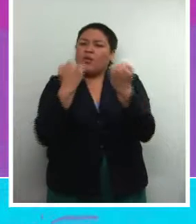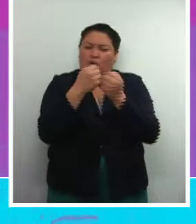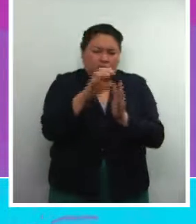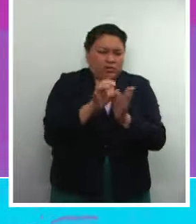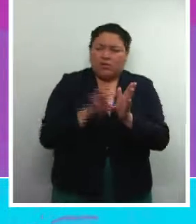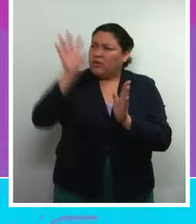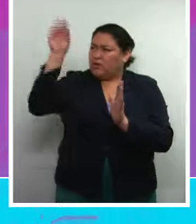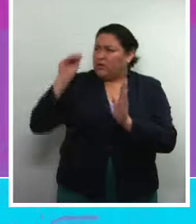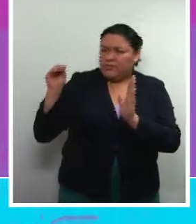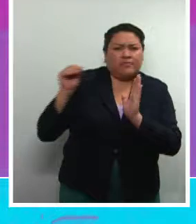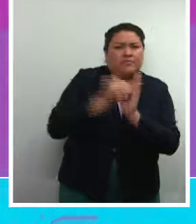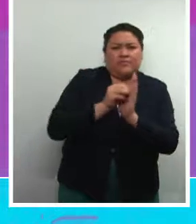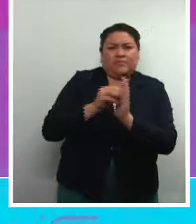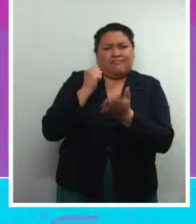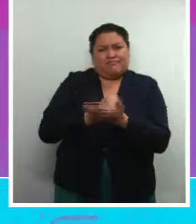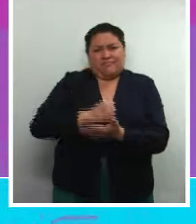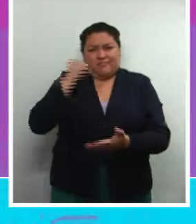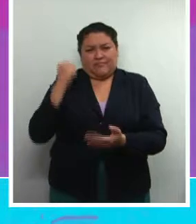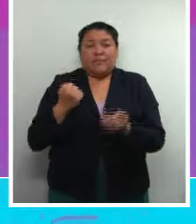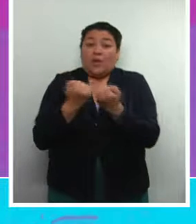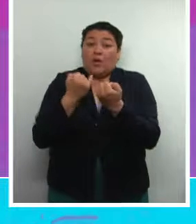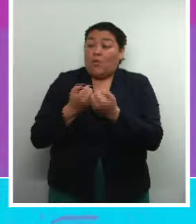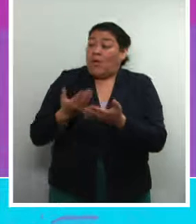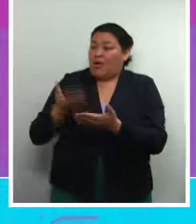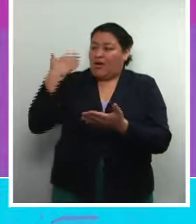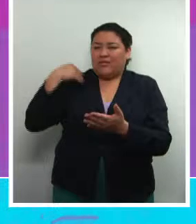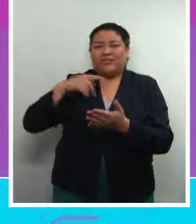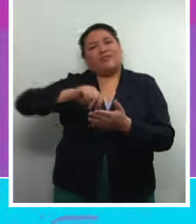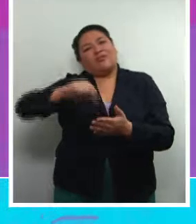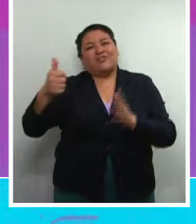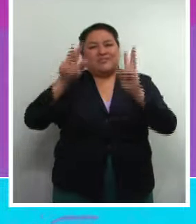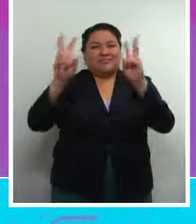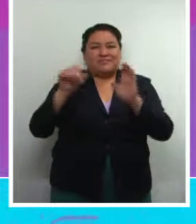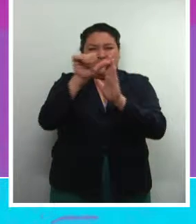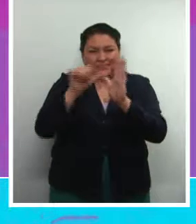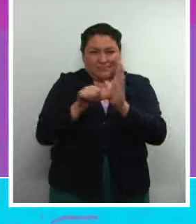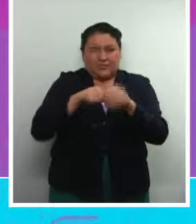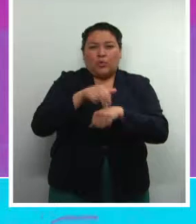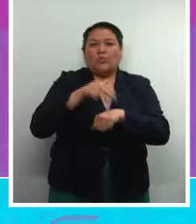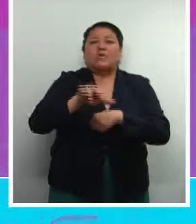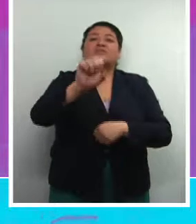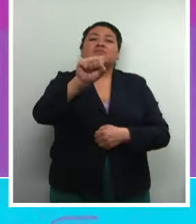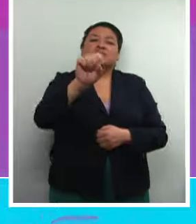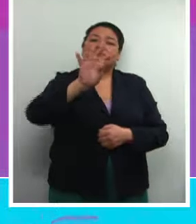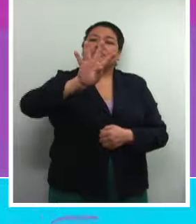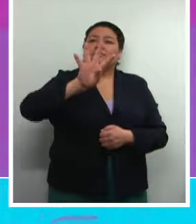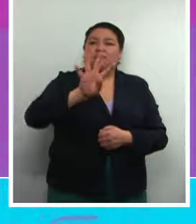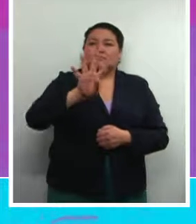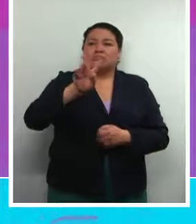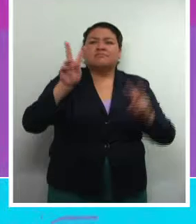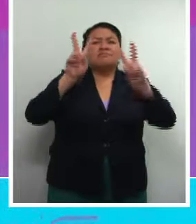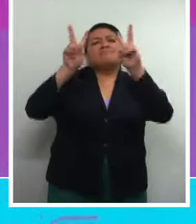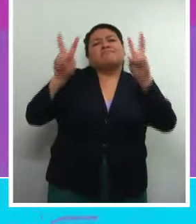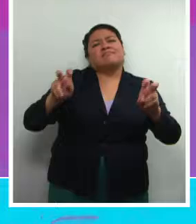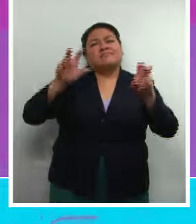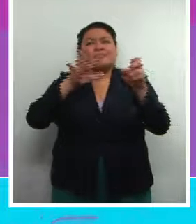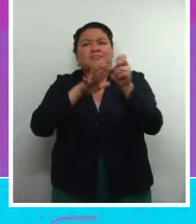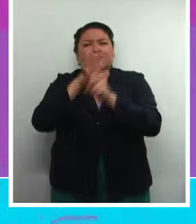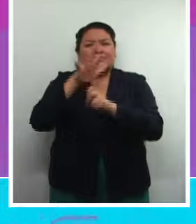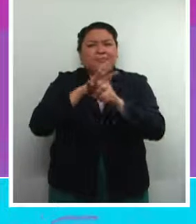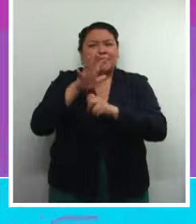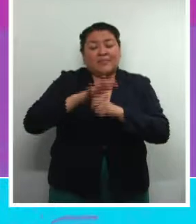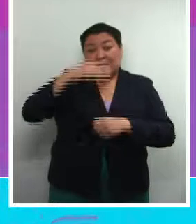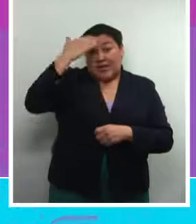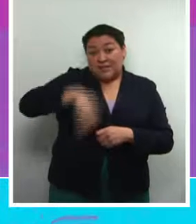también se discutió en la sesión previa fue el artículo 64, que habla específicamente de la